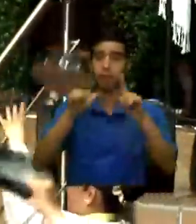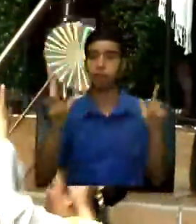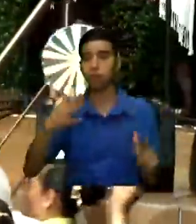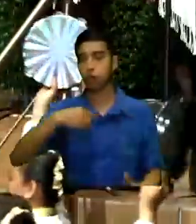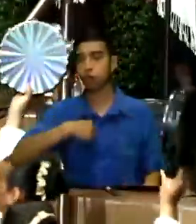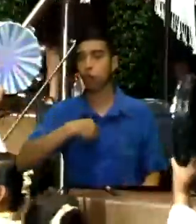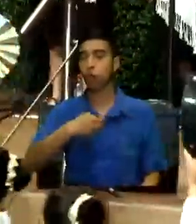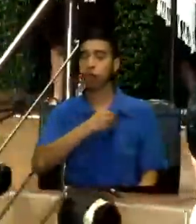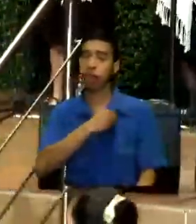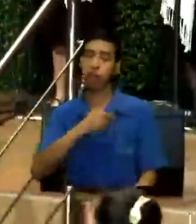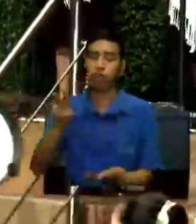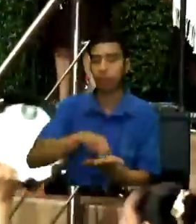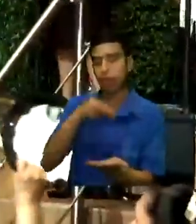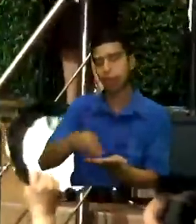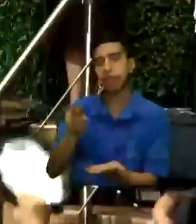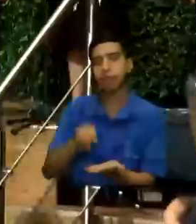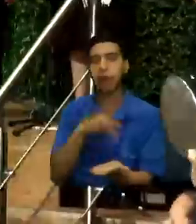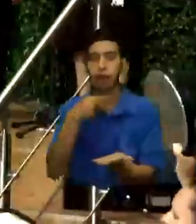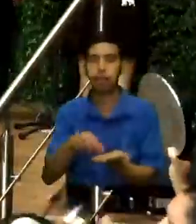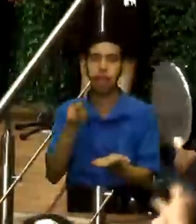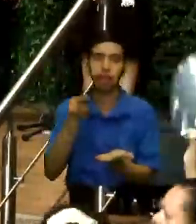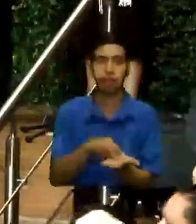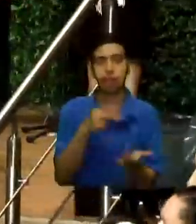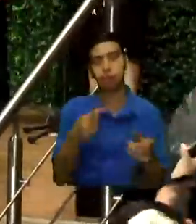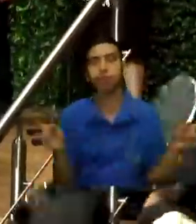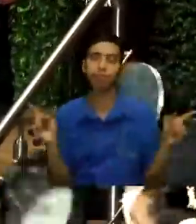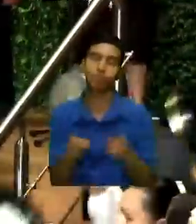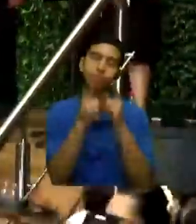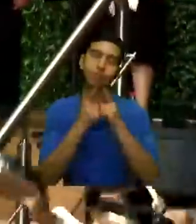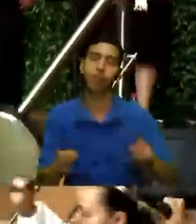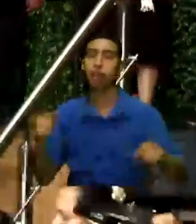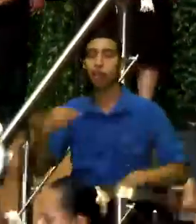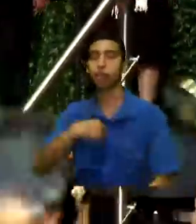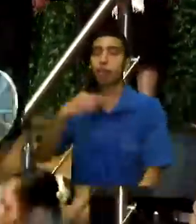danzar, danzar, danzar, danzar.